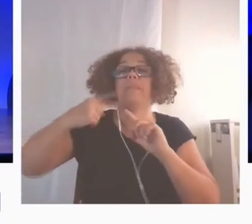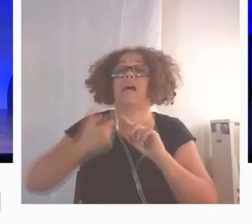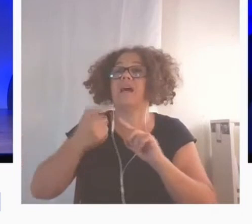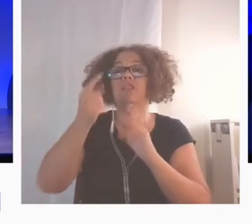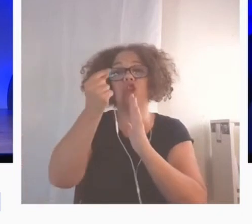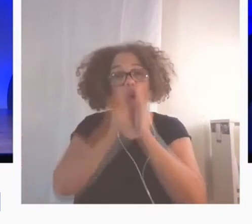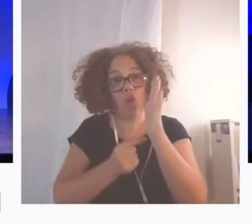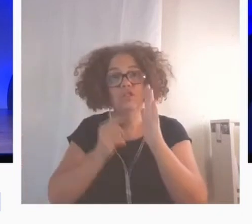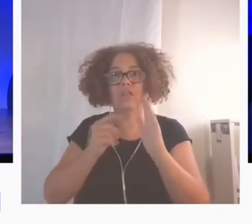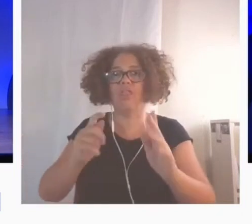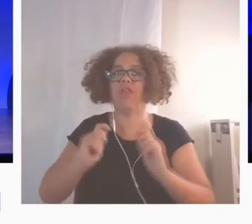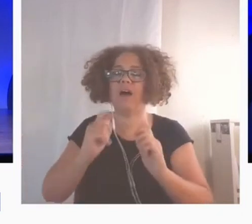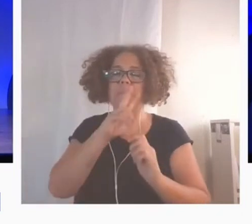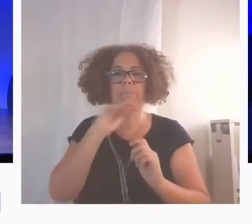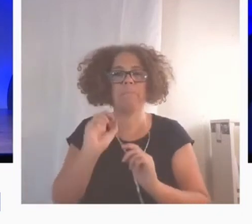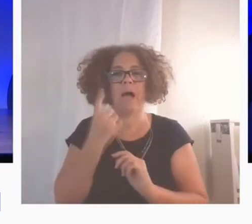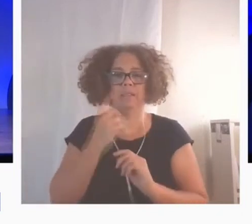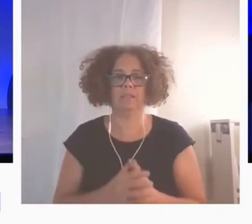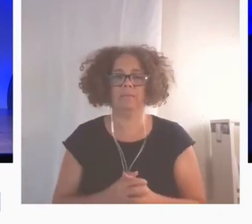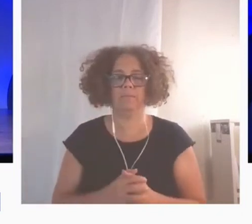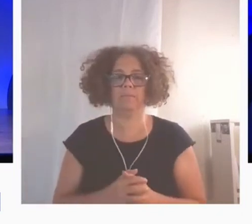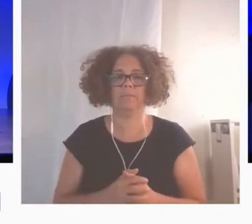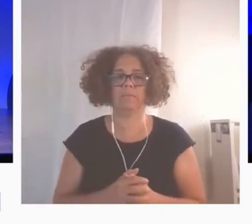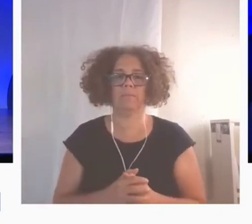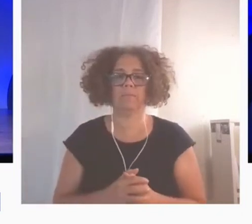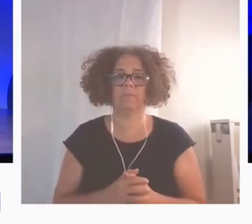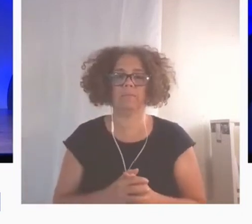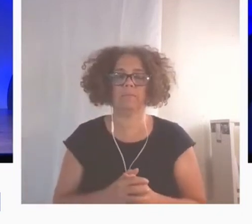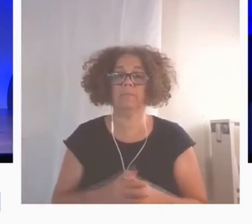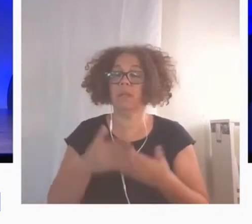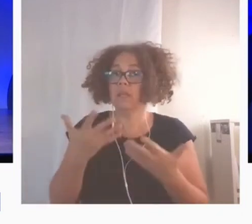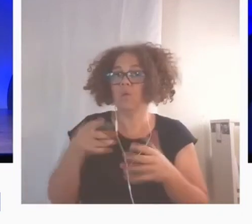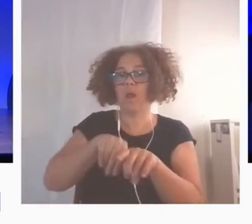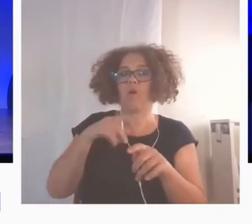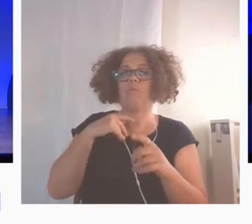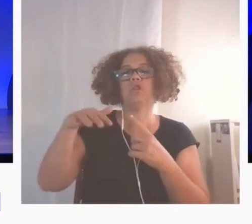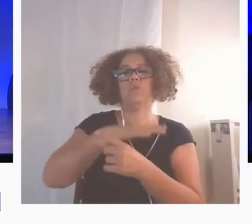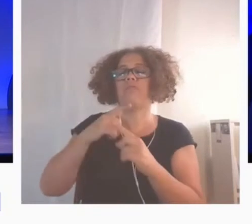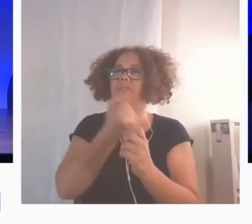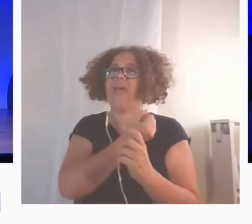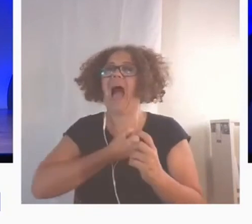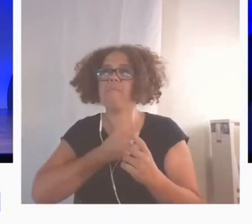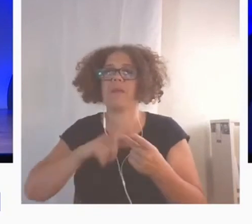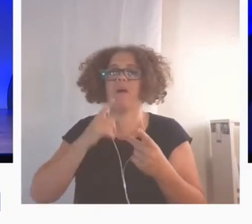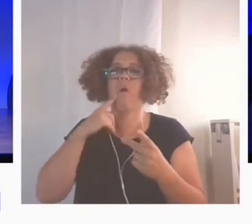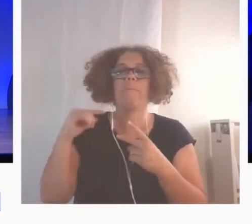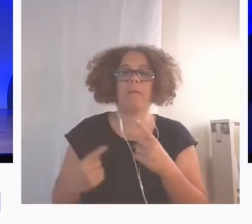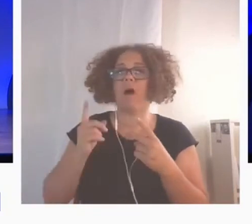nos apremian más, ¿no? No es lo mismo pues la situación de hambre que podamos vivir en Vizcaya o en Bilbao o en